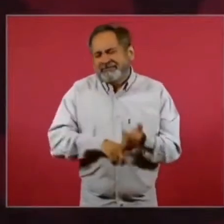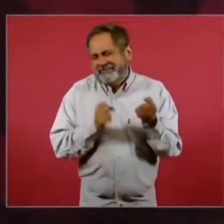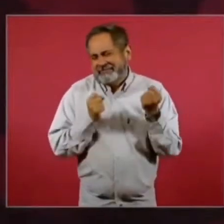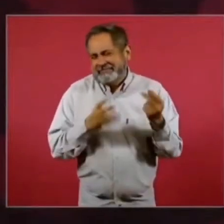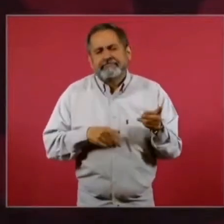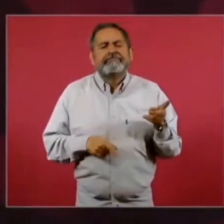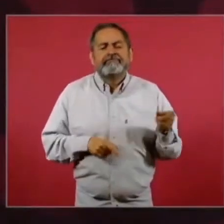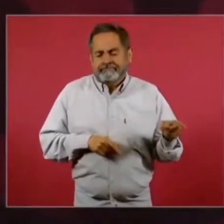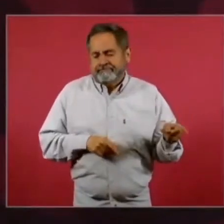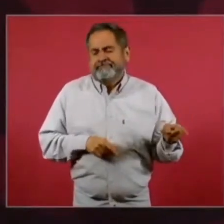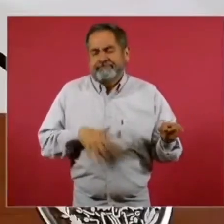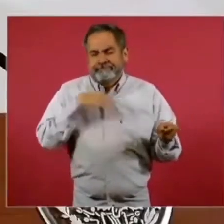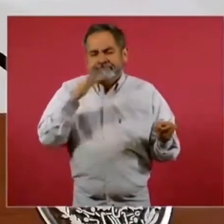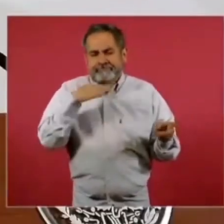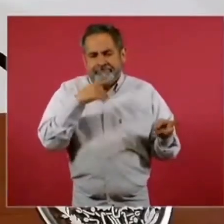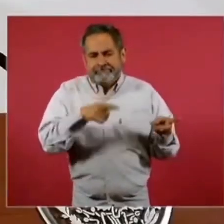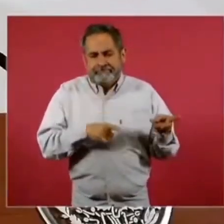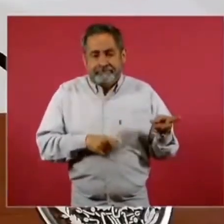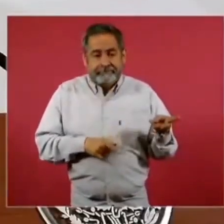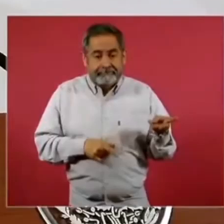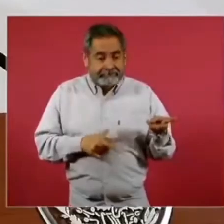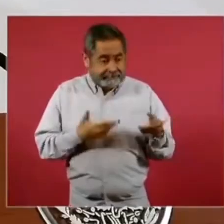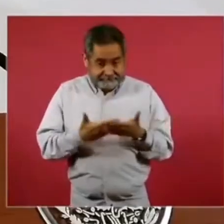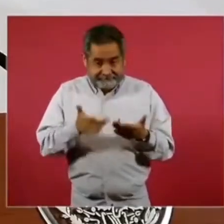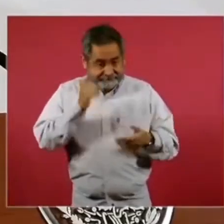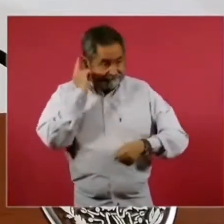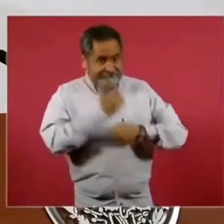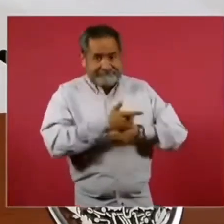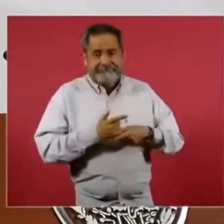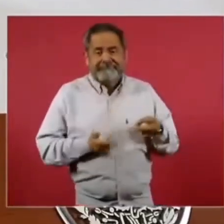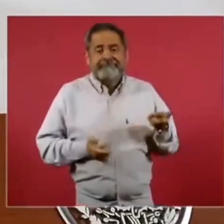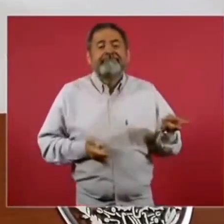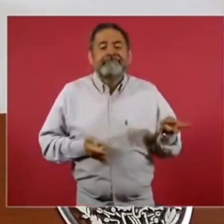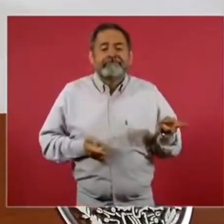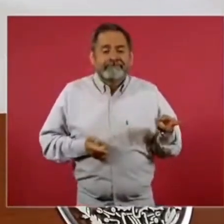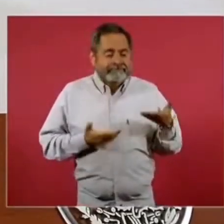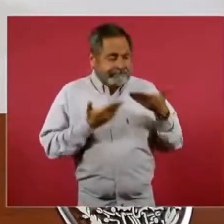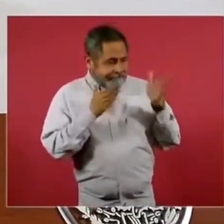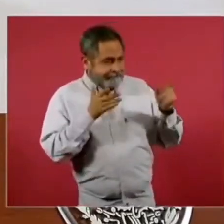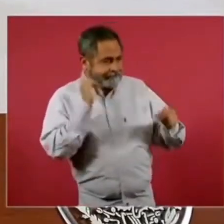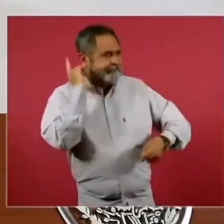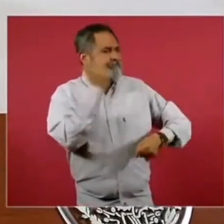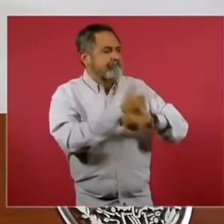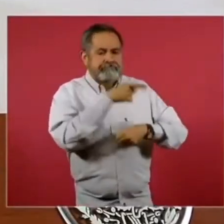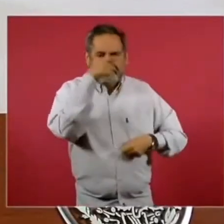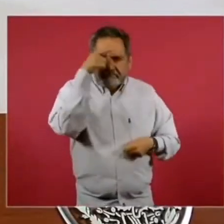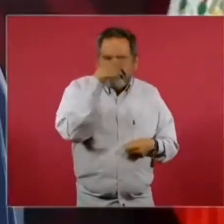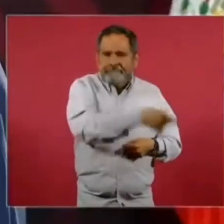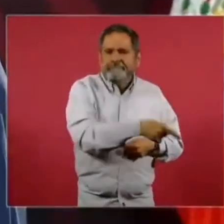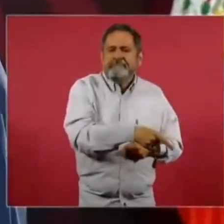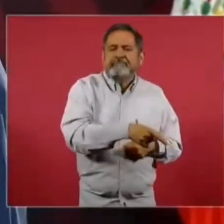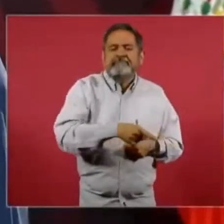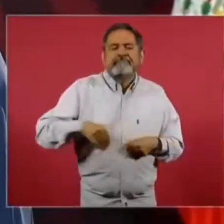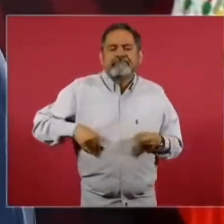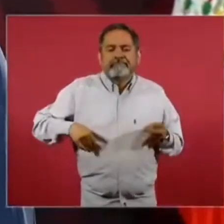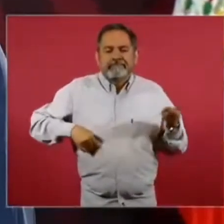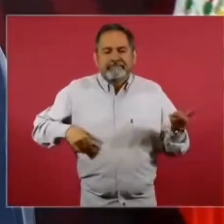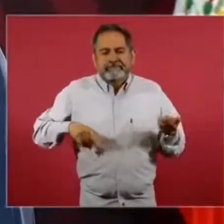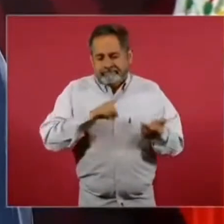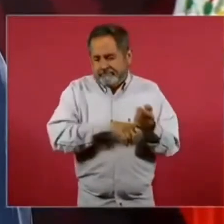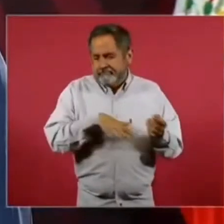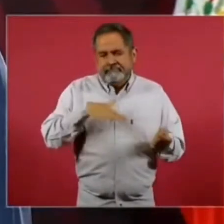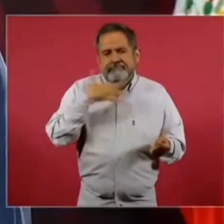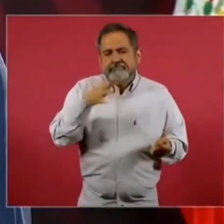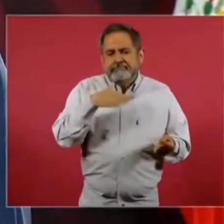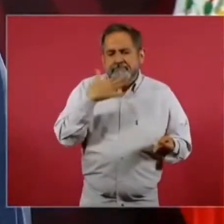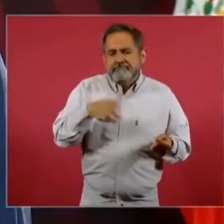enriquecido pero ahora este se descubre no que es